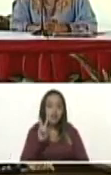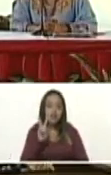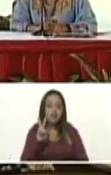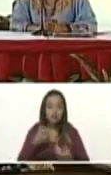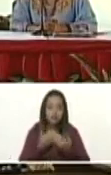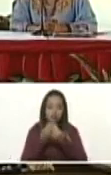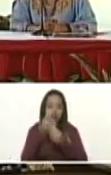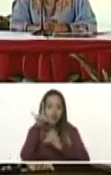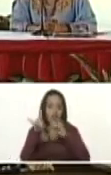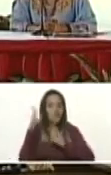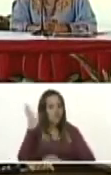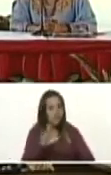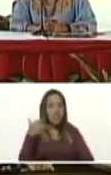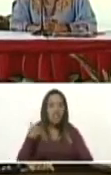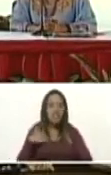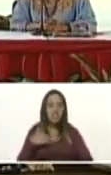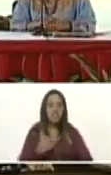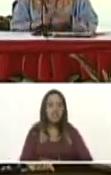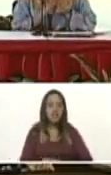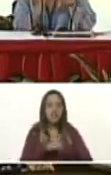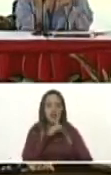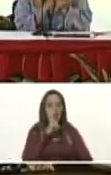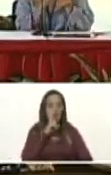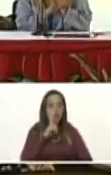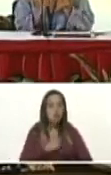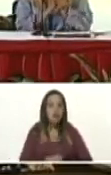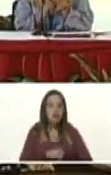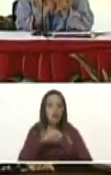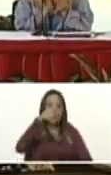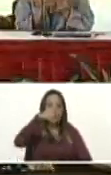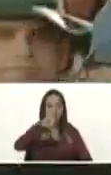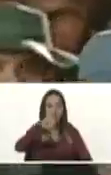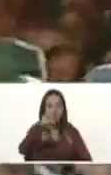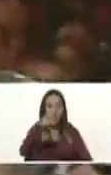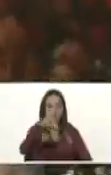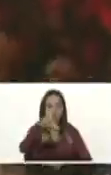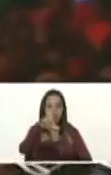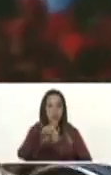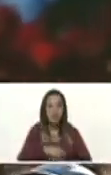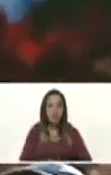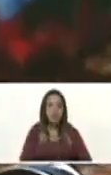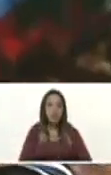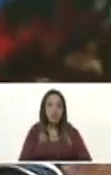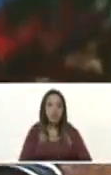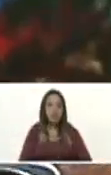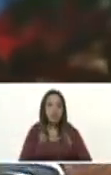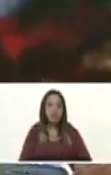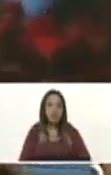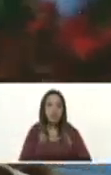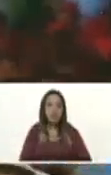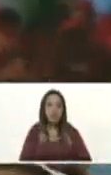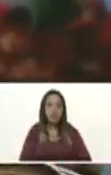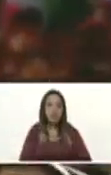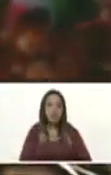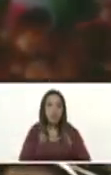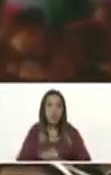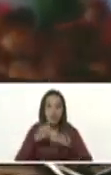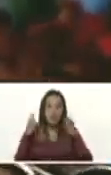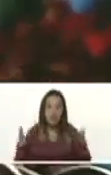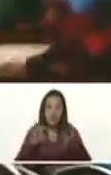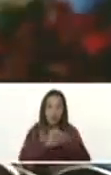viene de Argentina, Miguel Mejías, mejor conocido como el Miguelón, gran amigo de